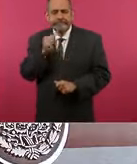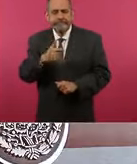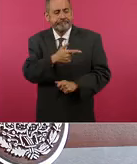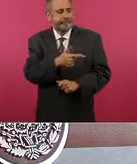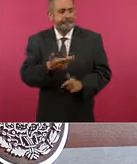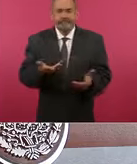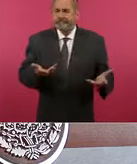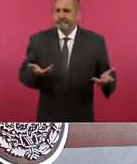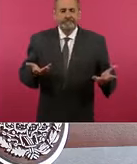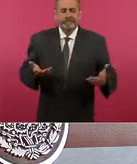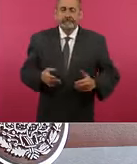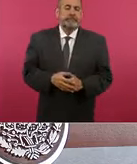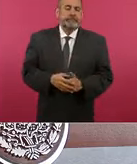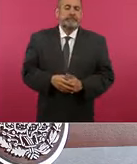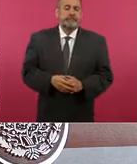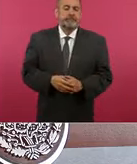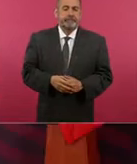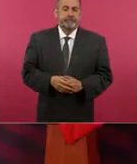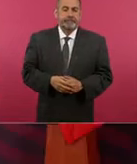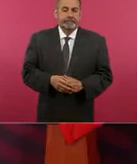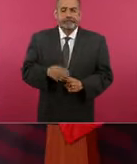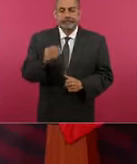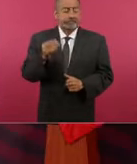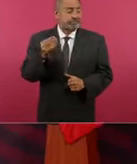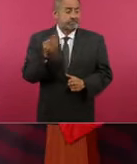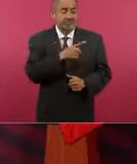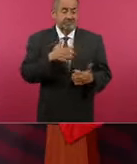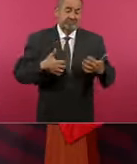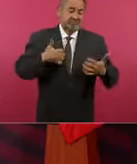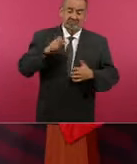Entonces, aunque se molesten,